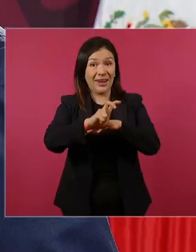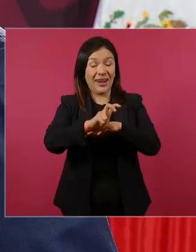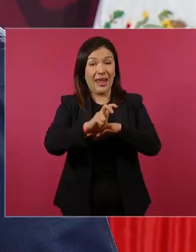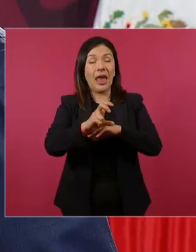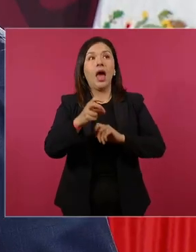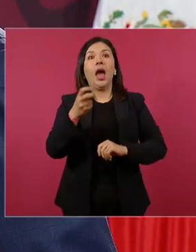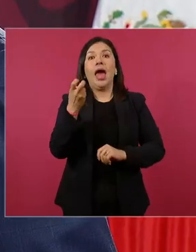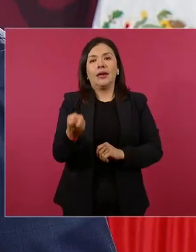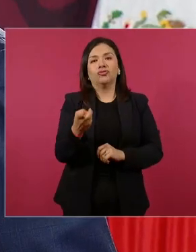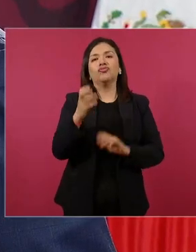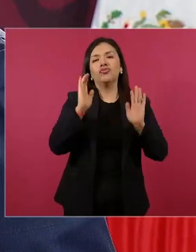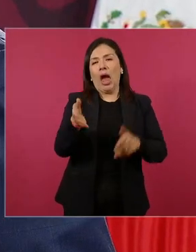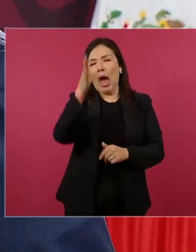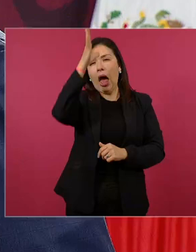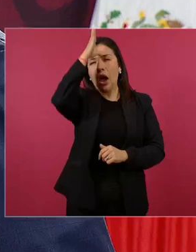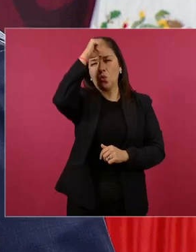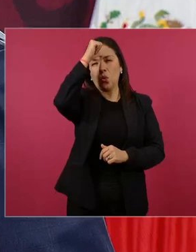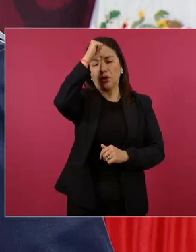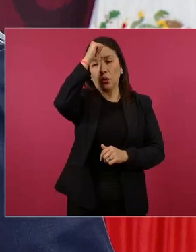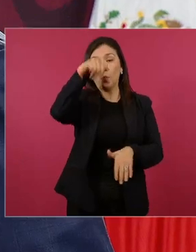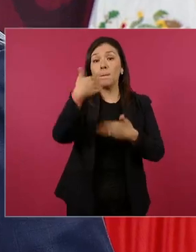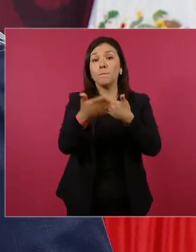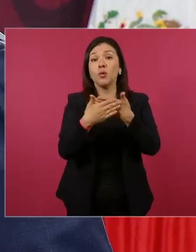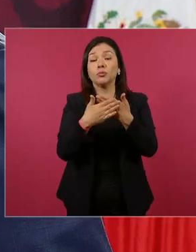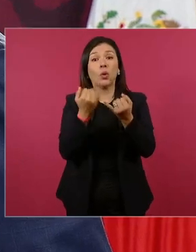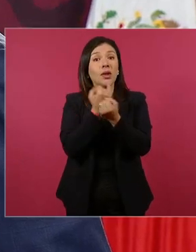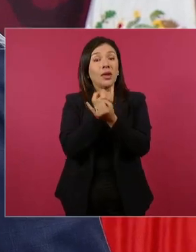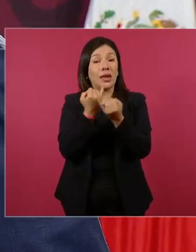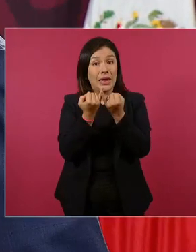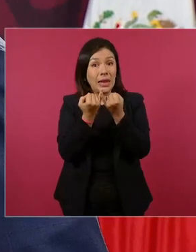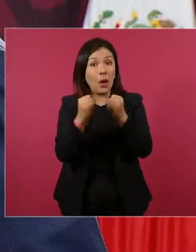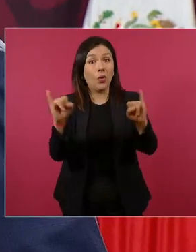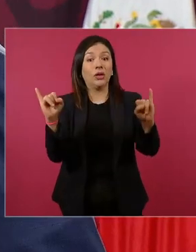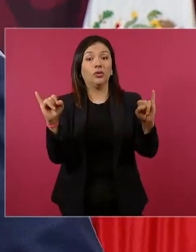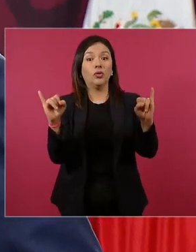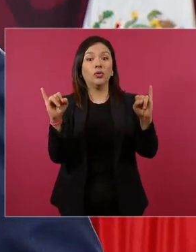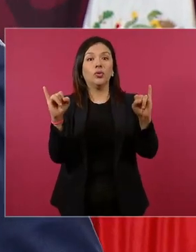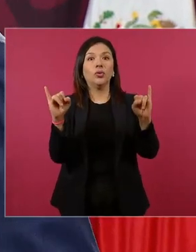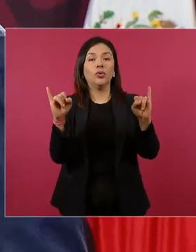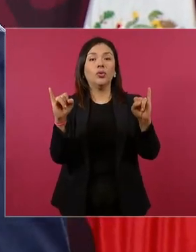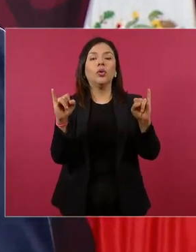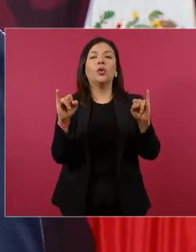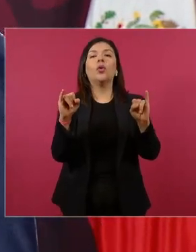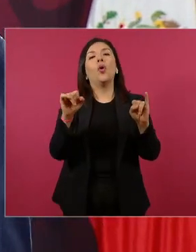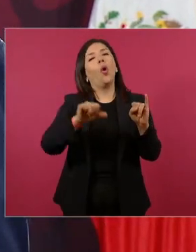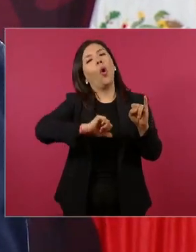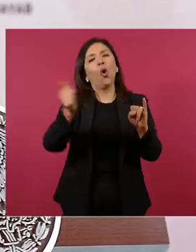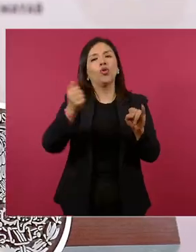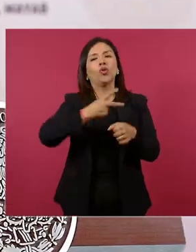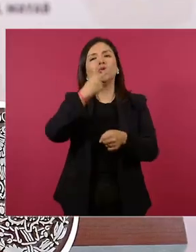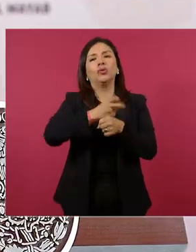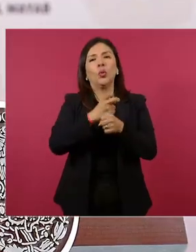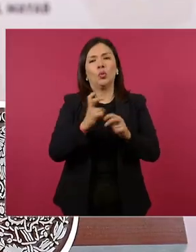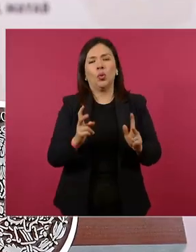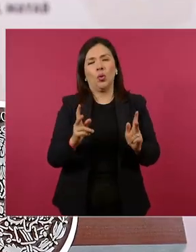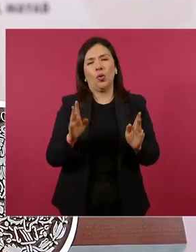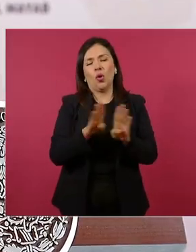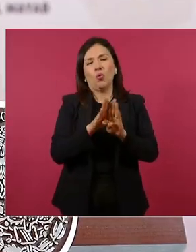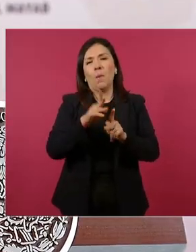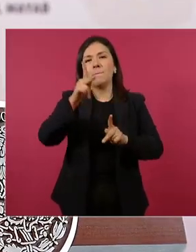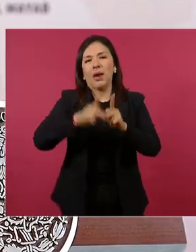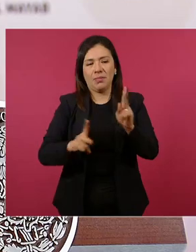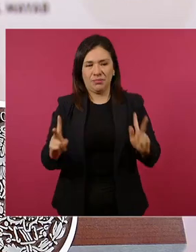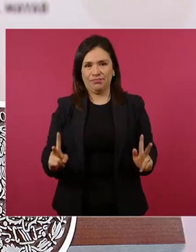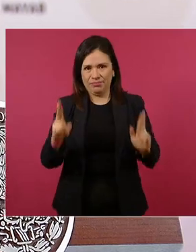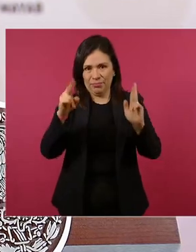que vamos a inaugurar un tramo más,